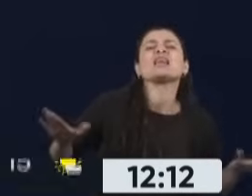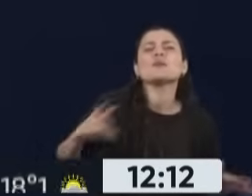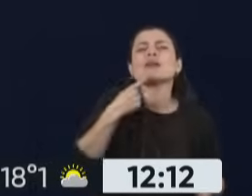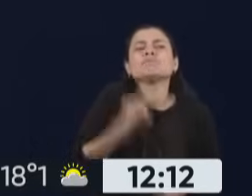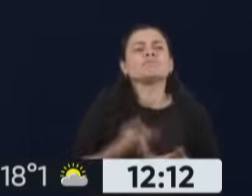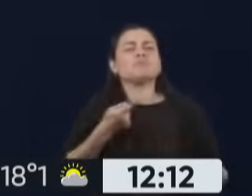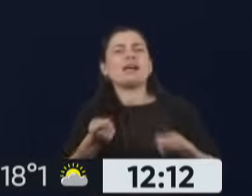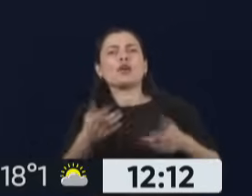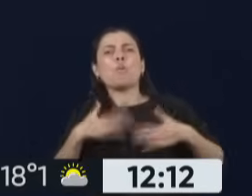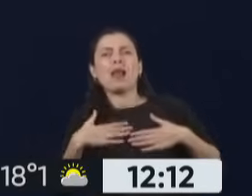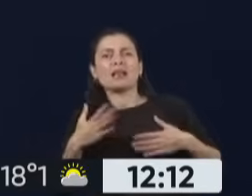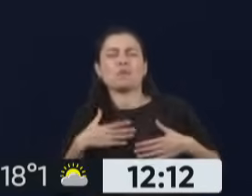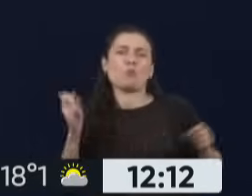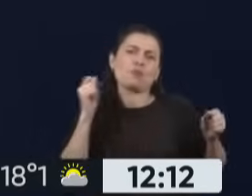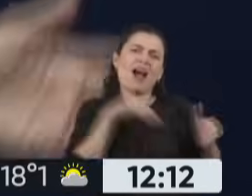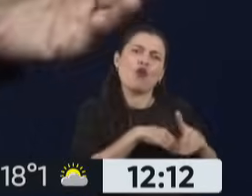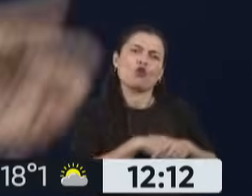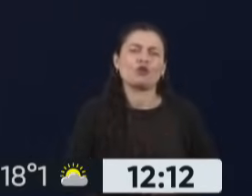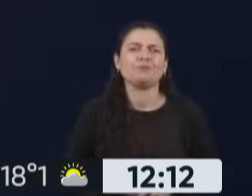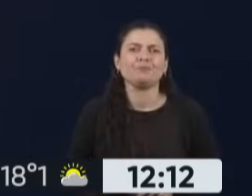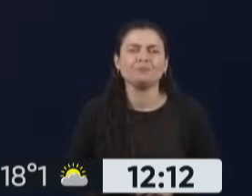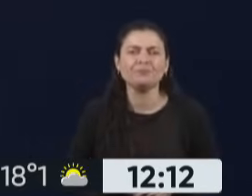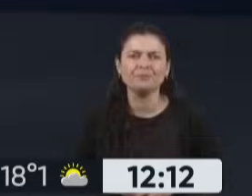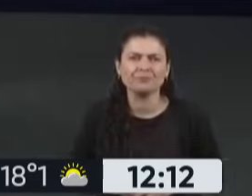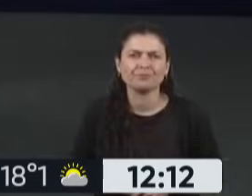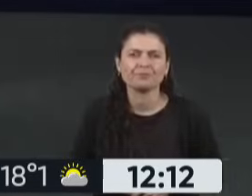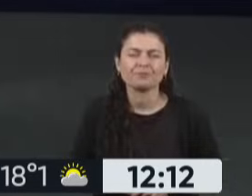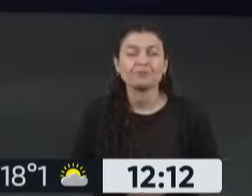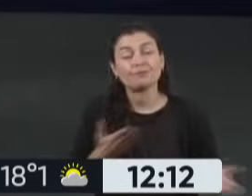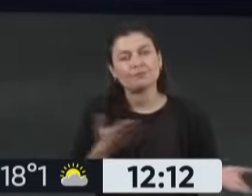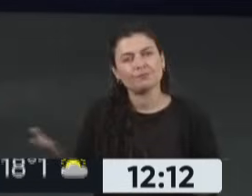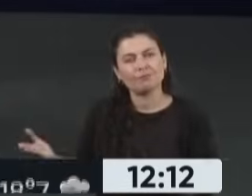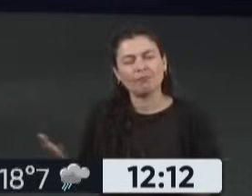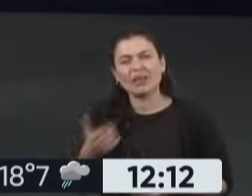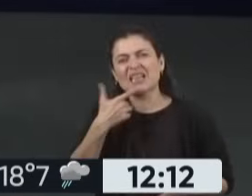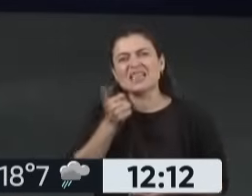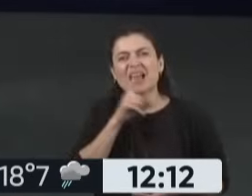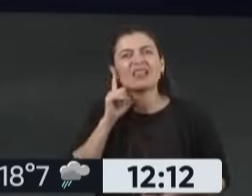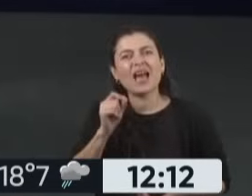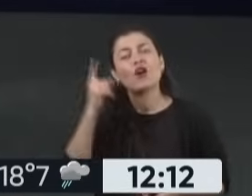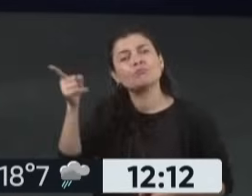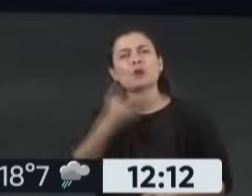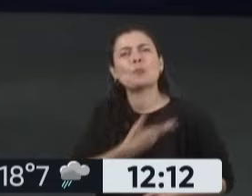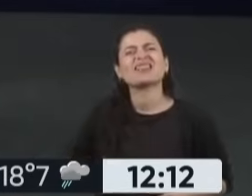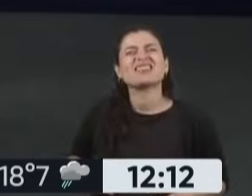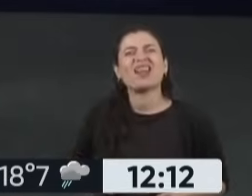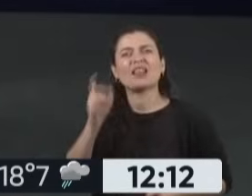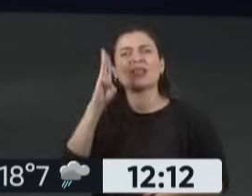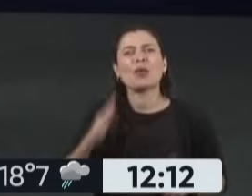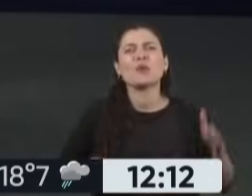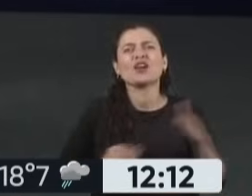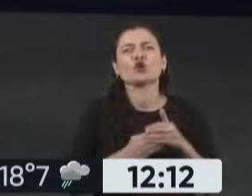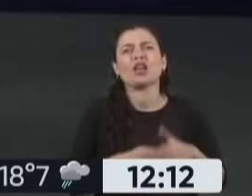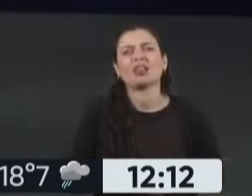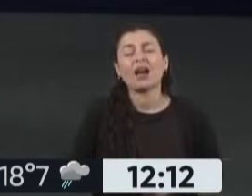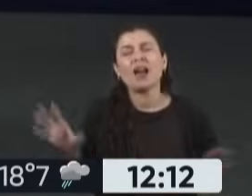disponer de sus ahorros. Cedo la palabra ahora a Santiago, el presidente del Banco Central, que también tiene